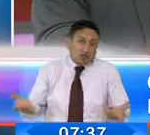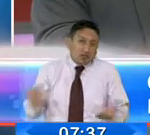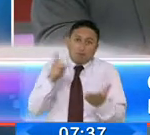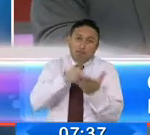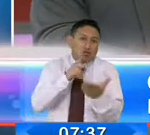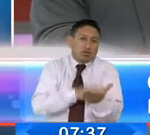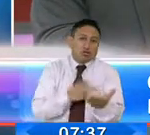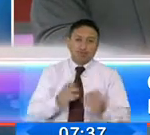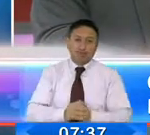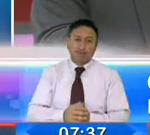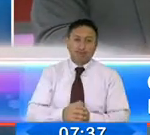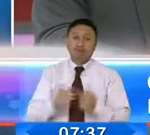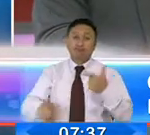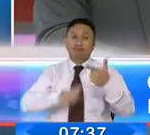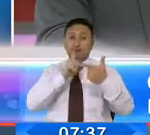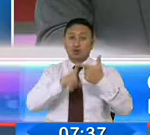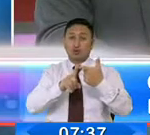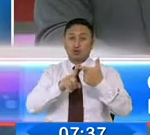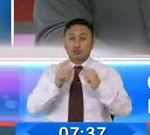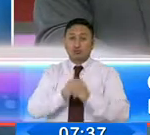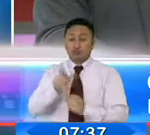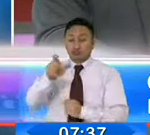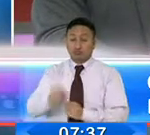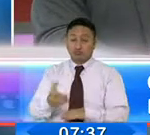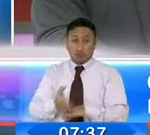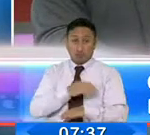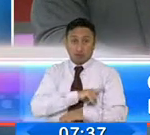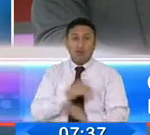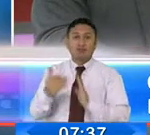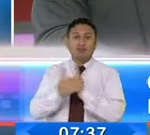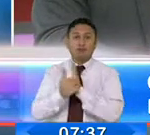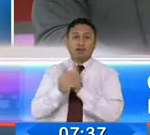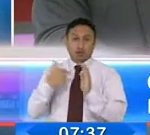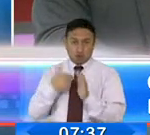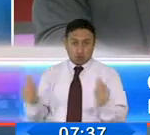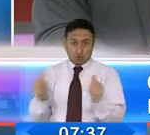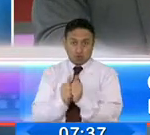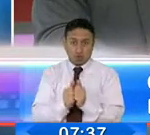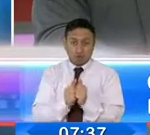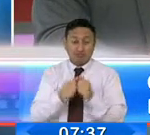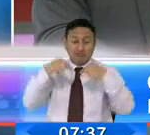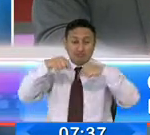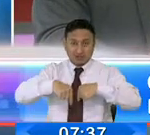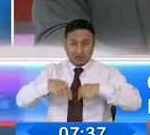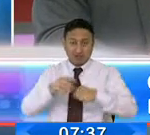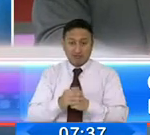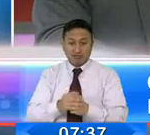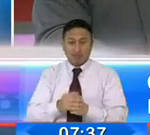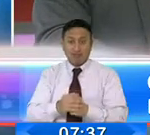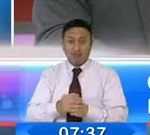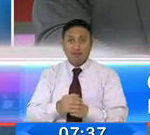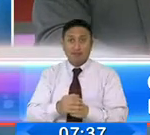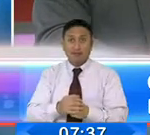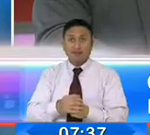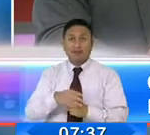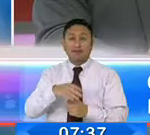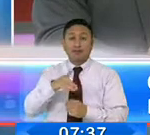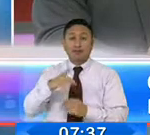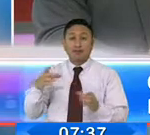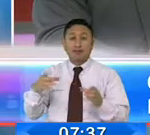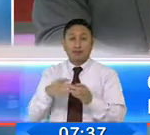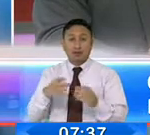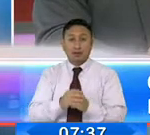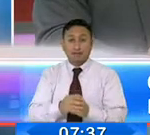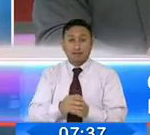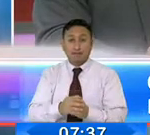que es fundamental, capacitarse con nosotros en el ecosistema emprendedor ecuatoriano. Tendrán